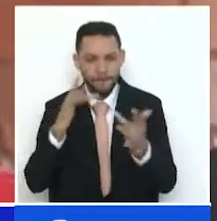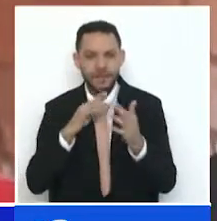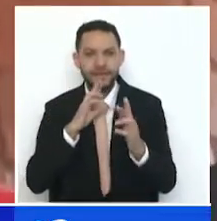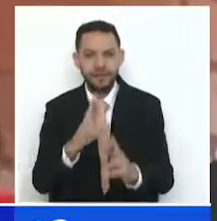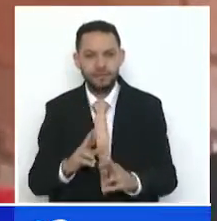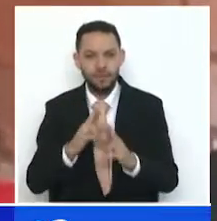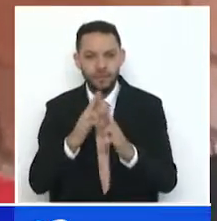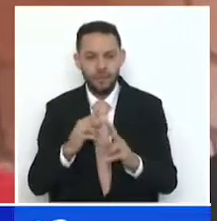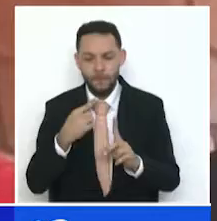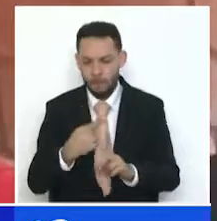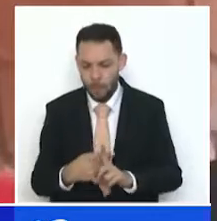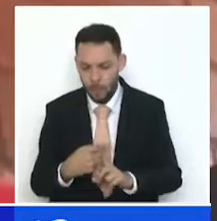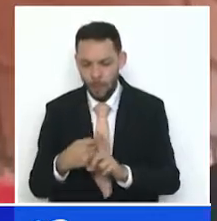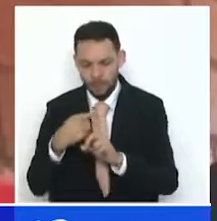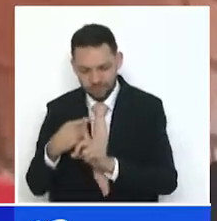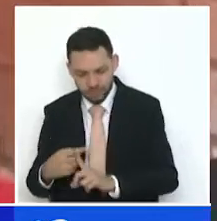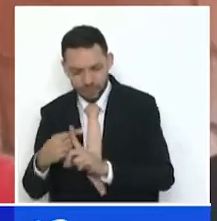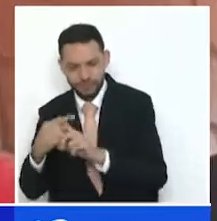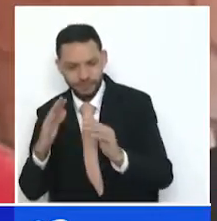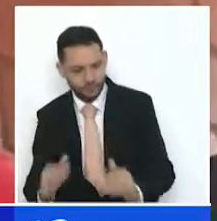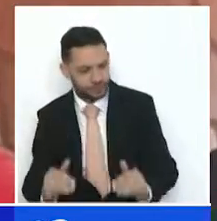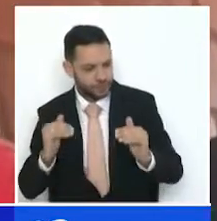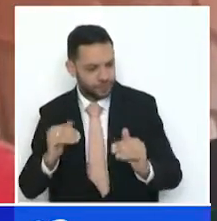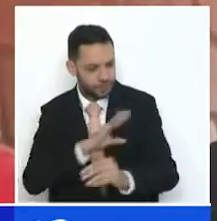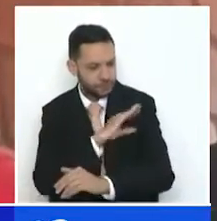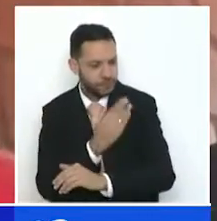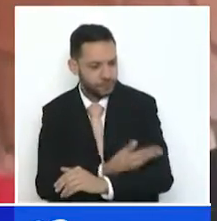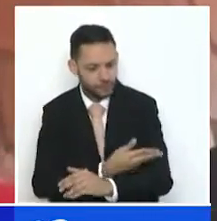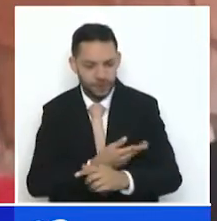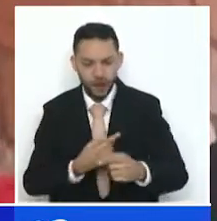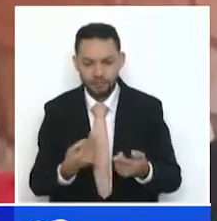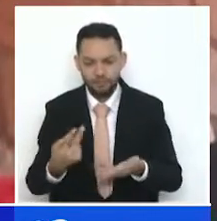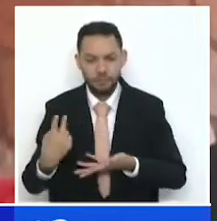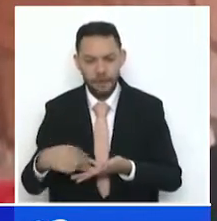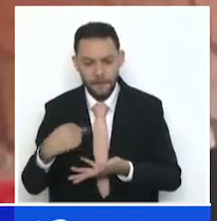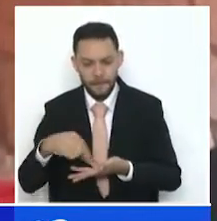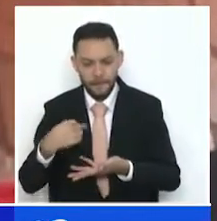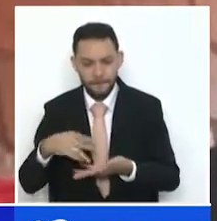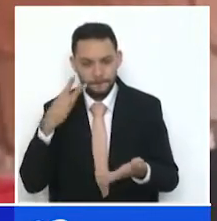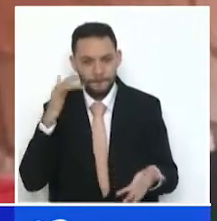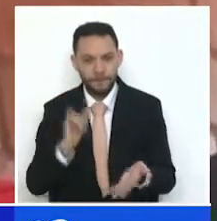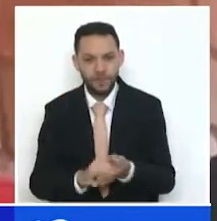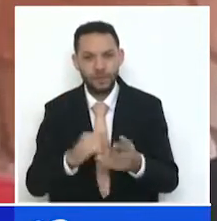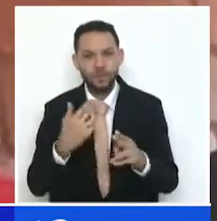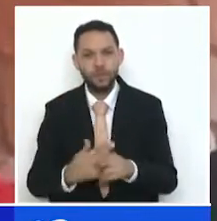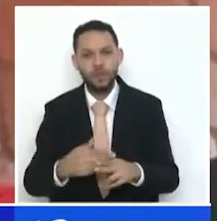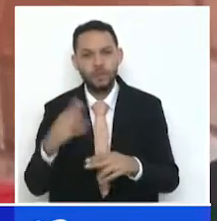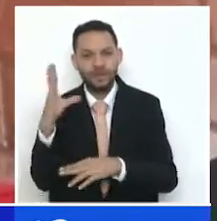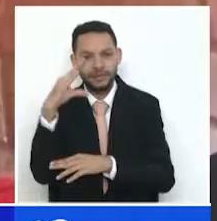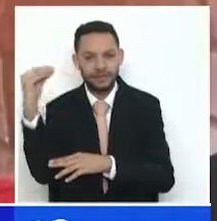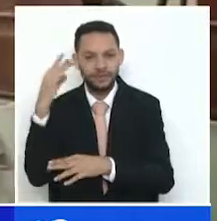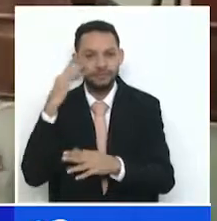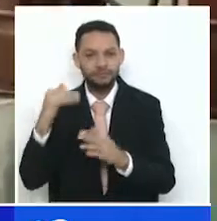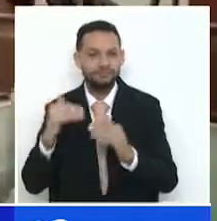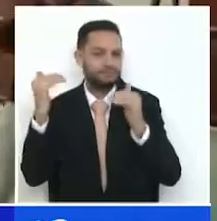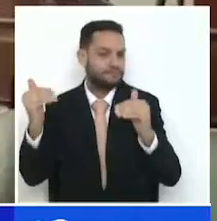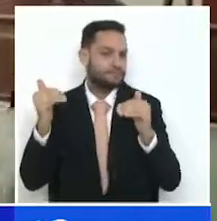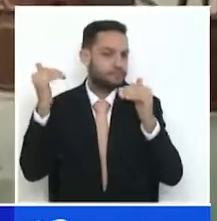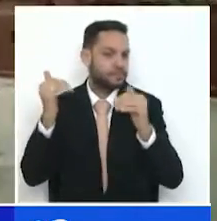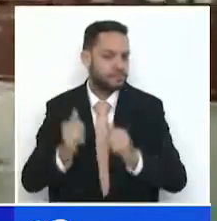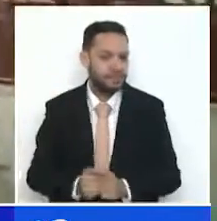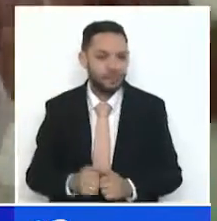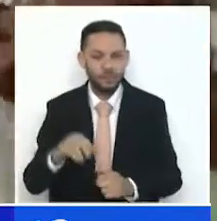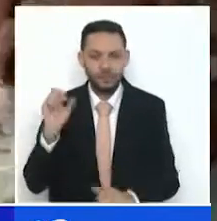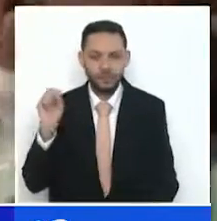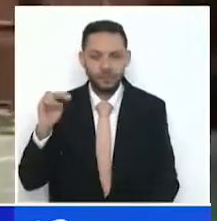dimos un buen desempeño y pudimos dejar el nombre del Quindío en alto. Ángela Orozco